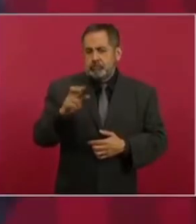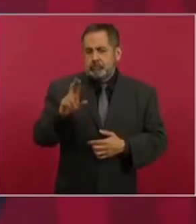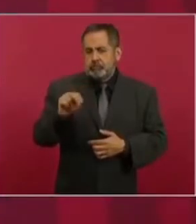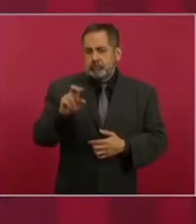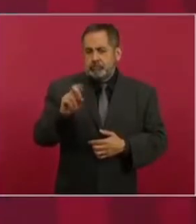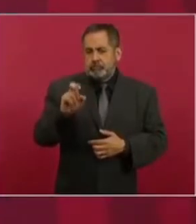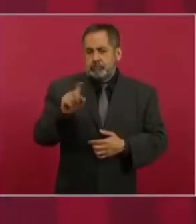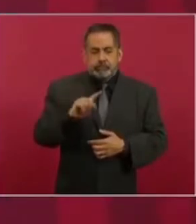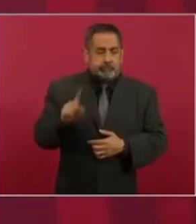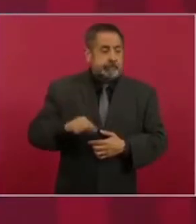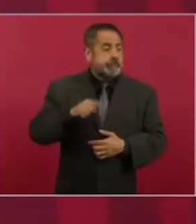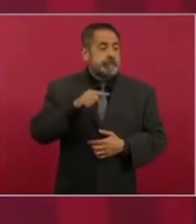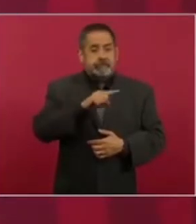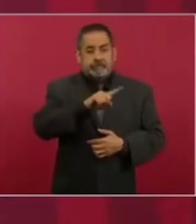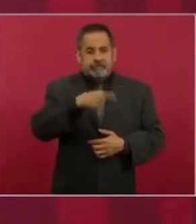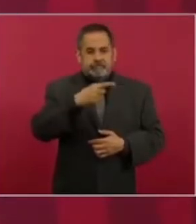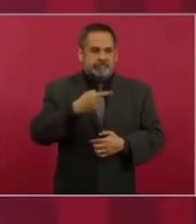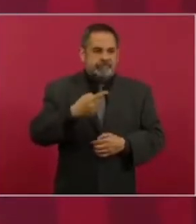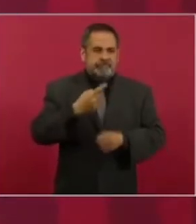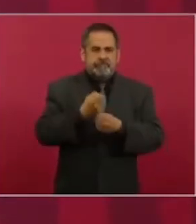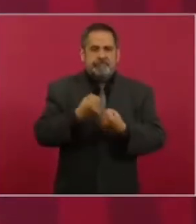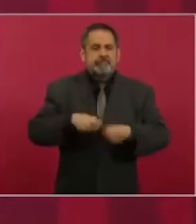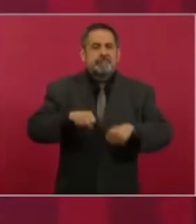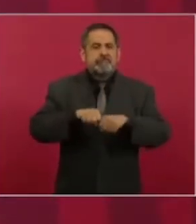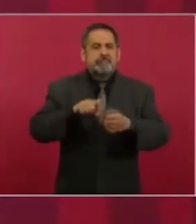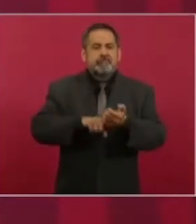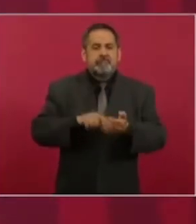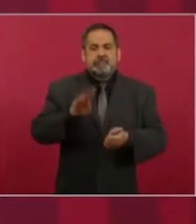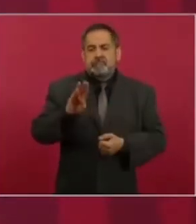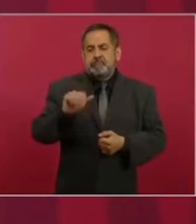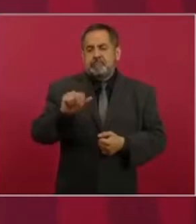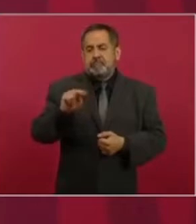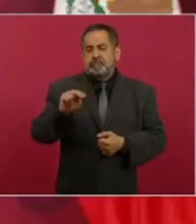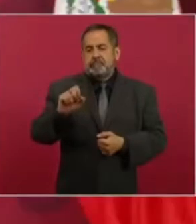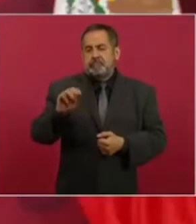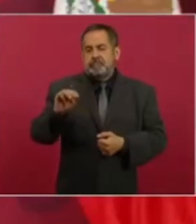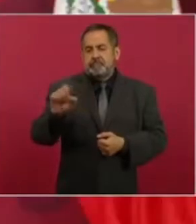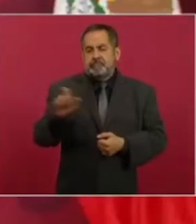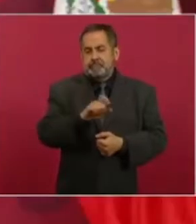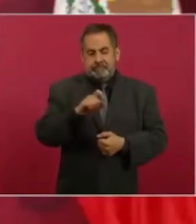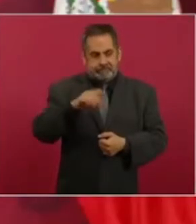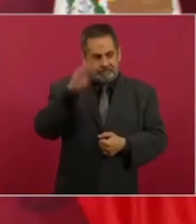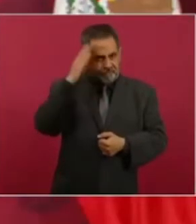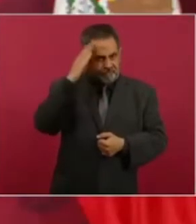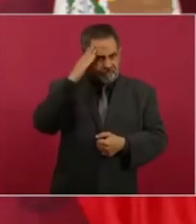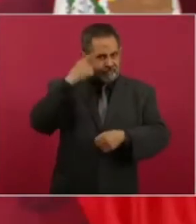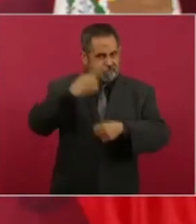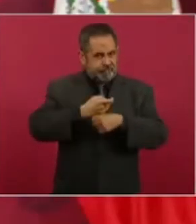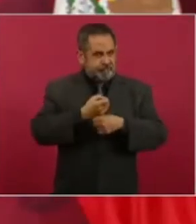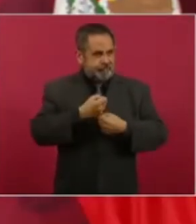que era el principal accionista de Banamex y que fue el que